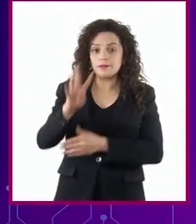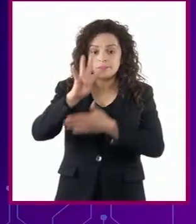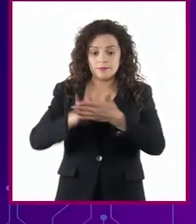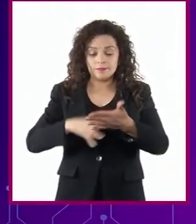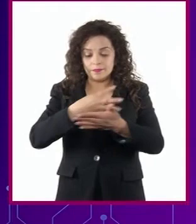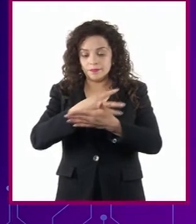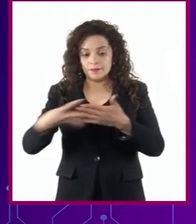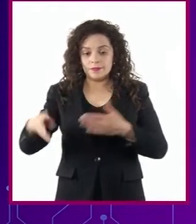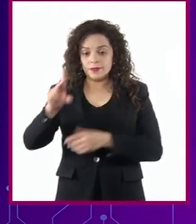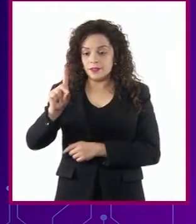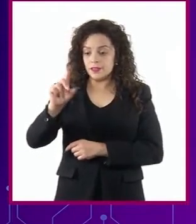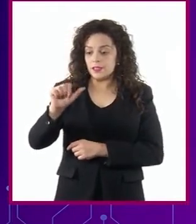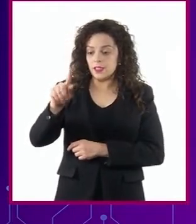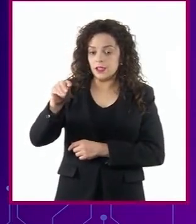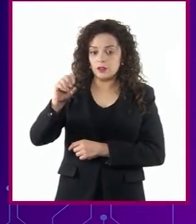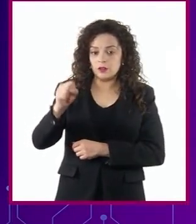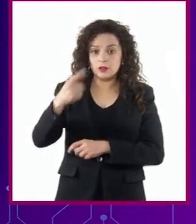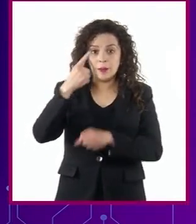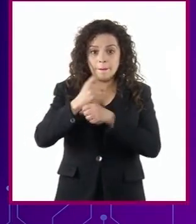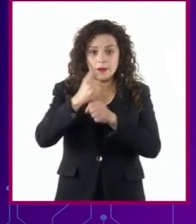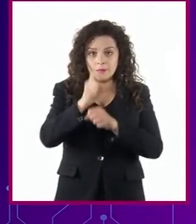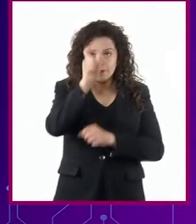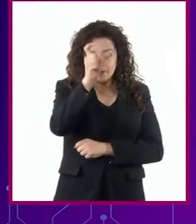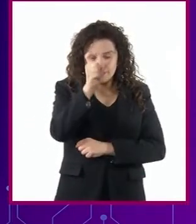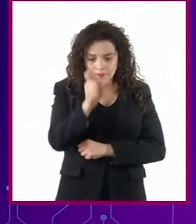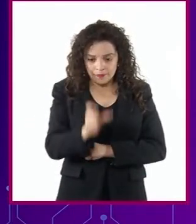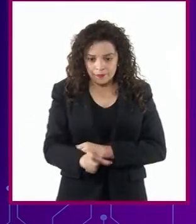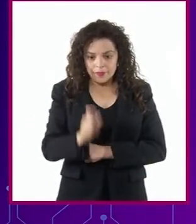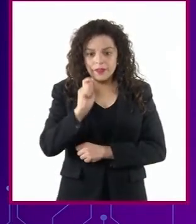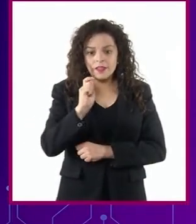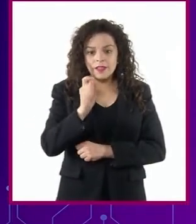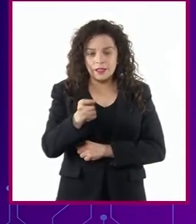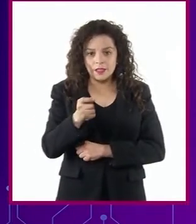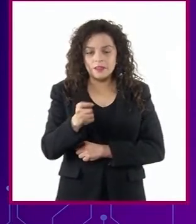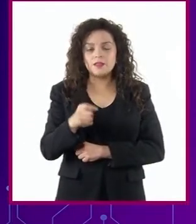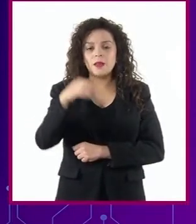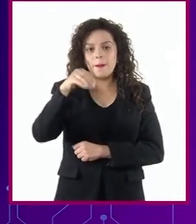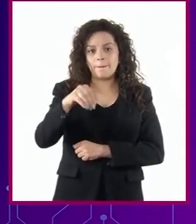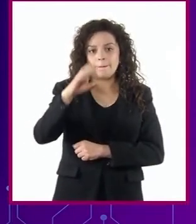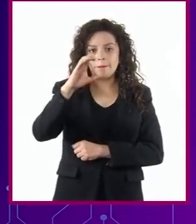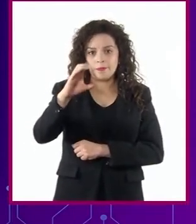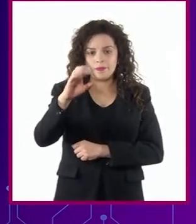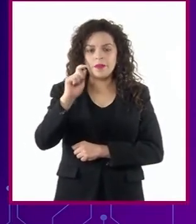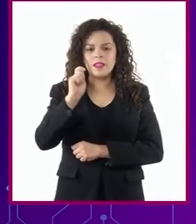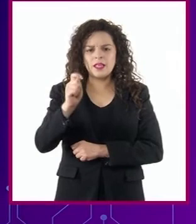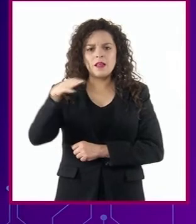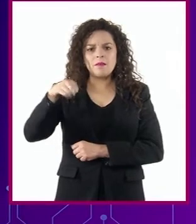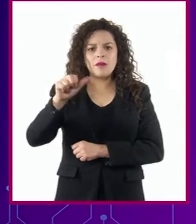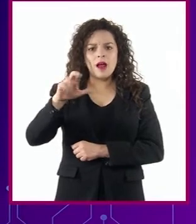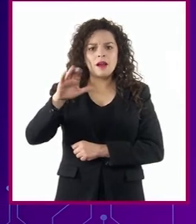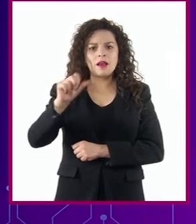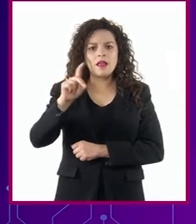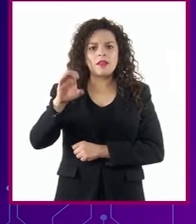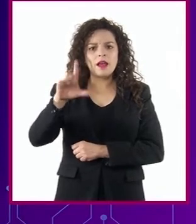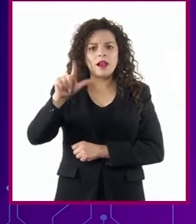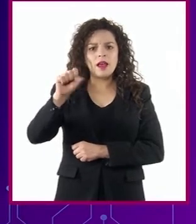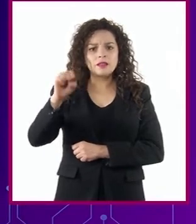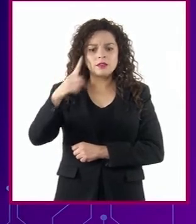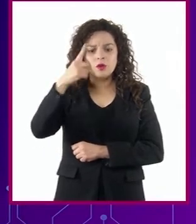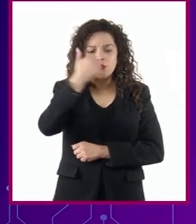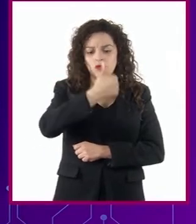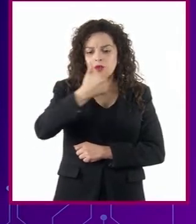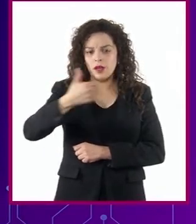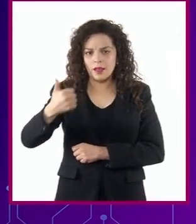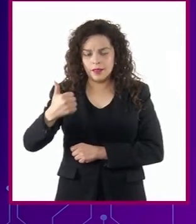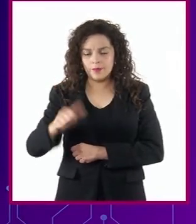datos. En la primera columna de la tabla tenemos la marca de clase de cada uno de los intervalos. En la siguiente se ha